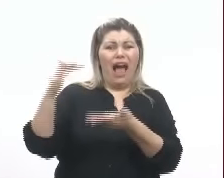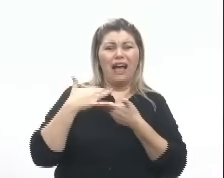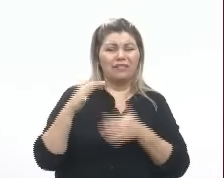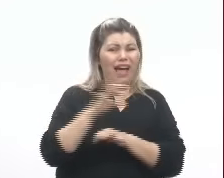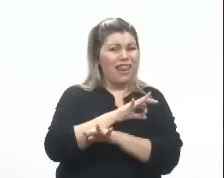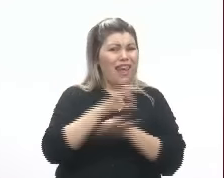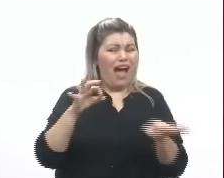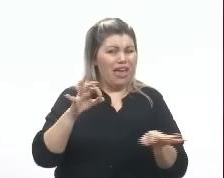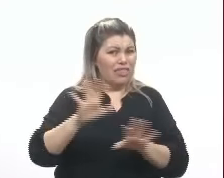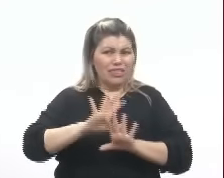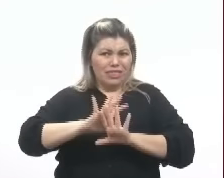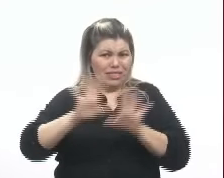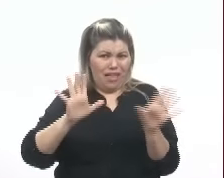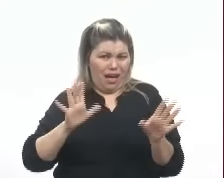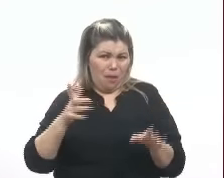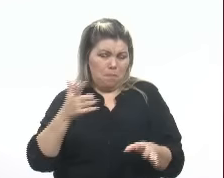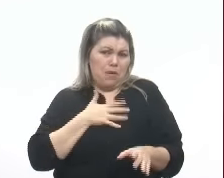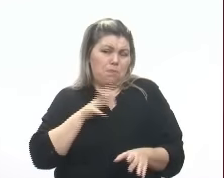un peso.